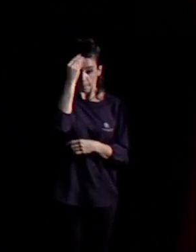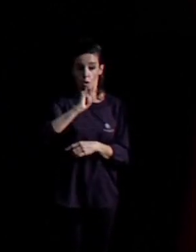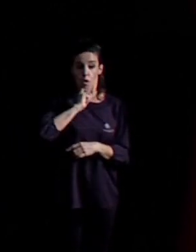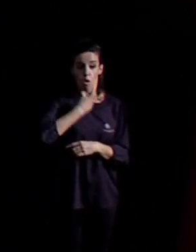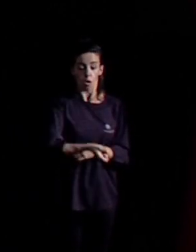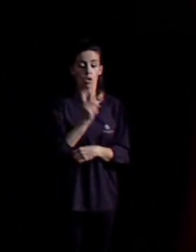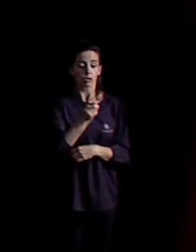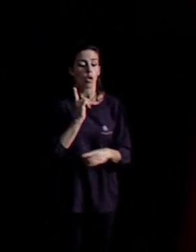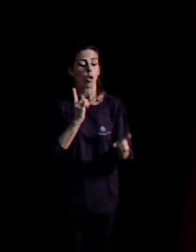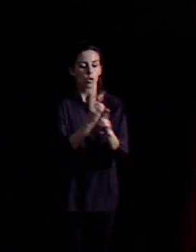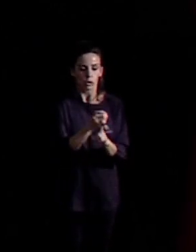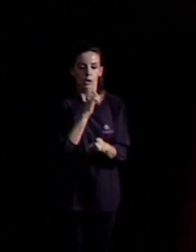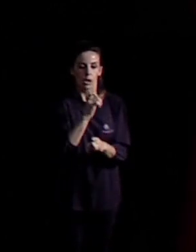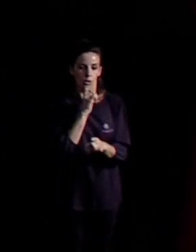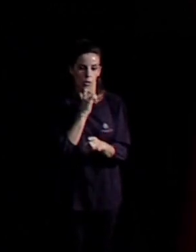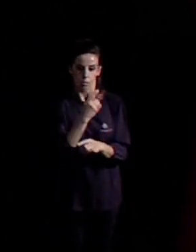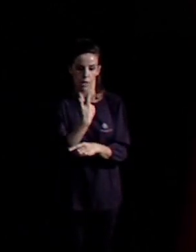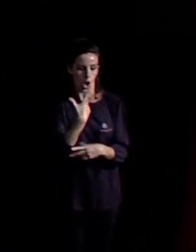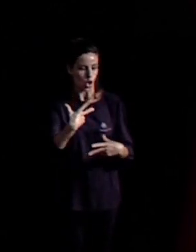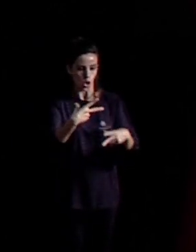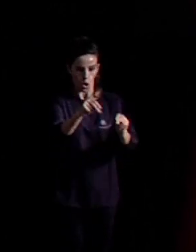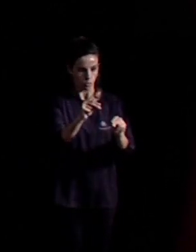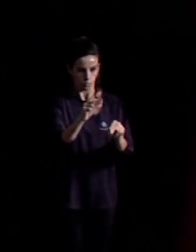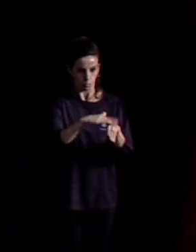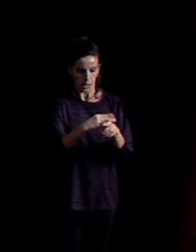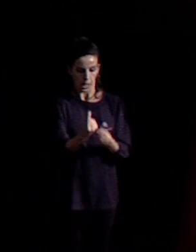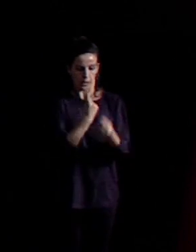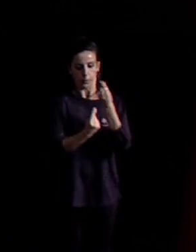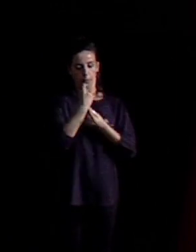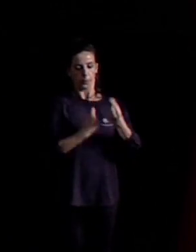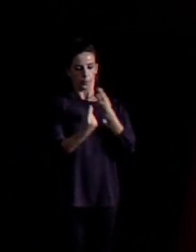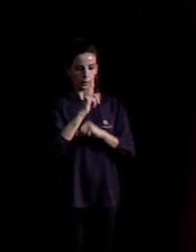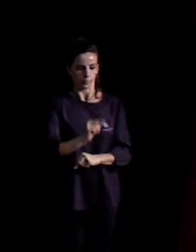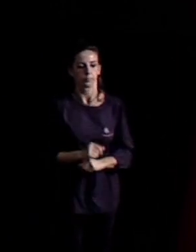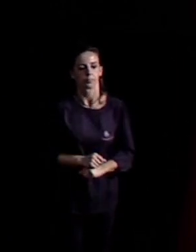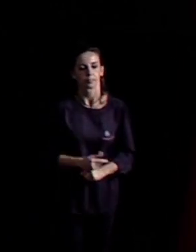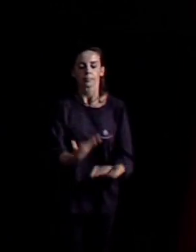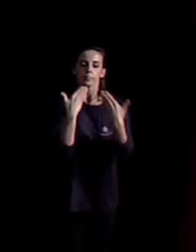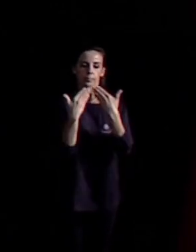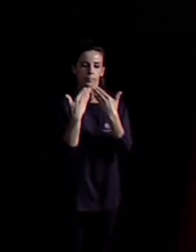combate rechazando su invitación al contagio. Muchas gracias.